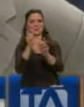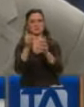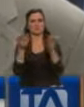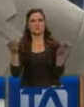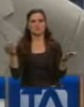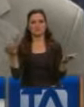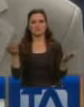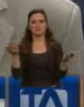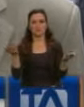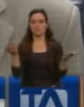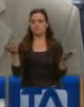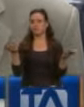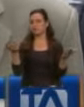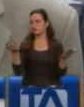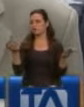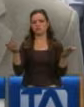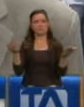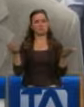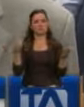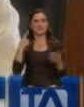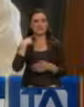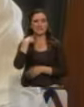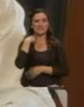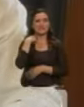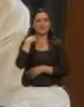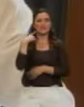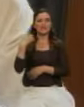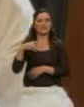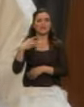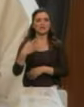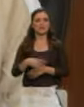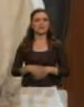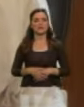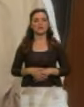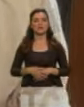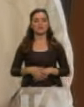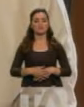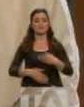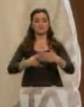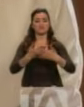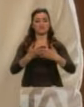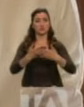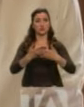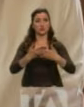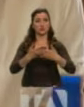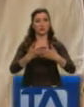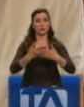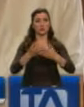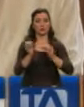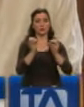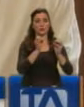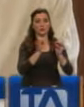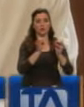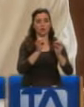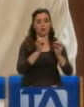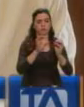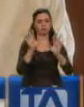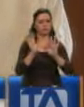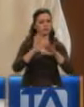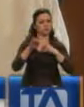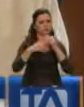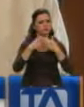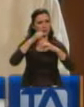humanos, mire con este golpe que nos acaban de dar. Este proceso de reingeniería de ninguna manera va a significar un